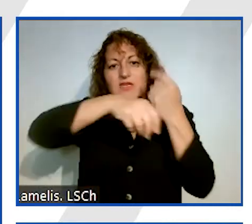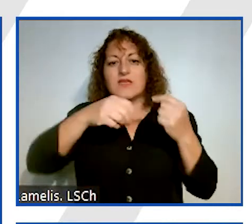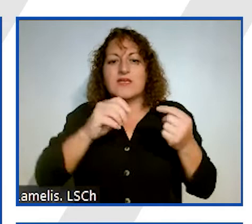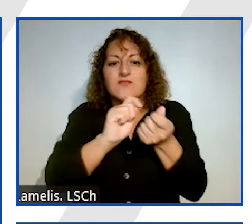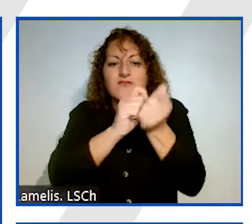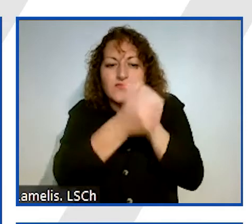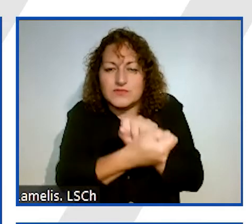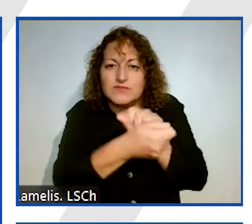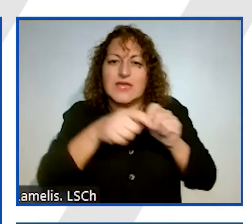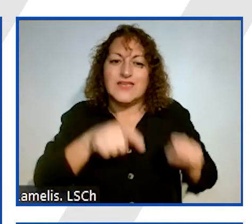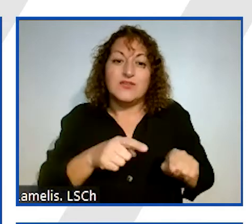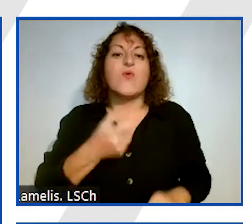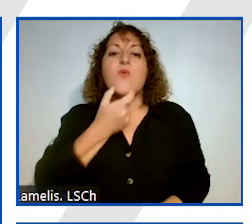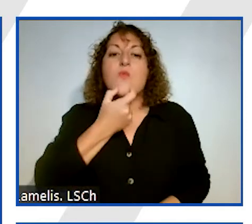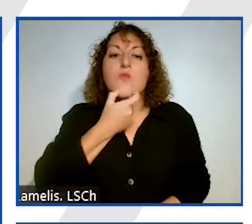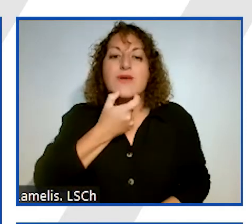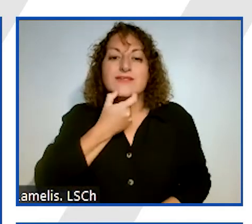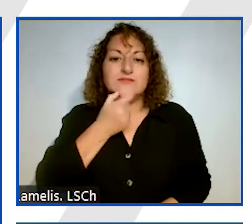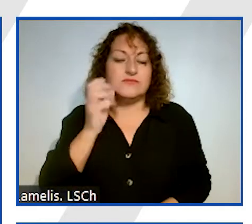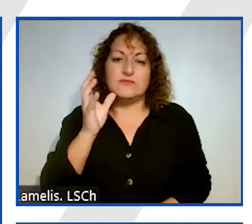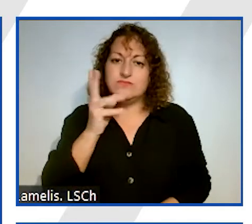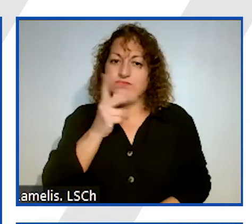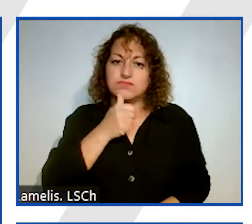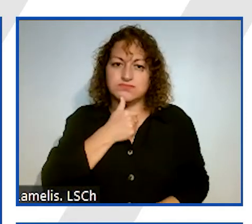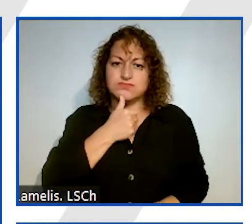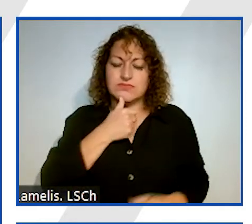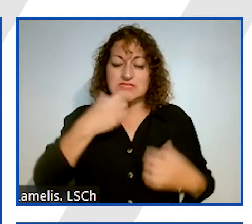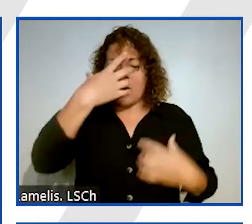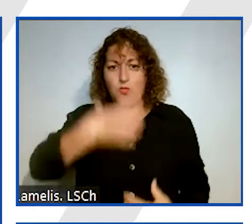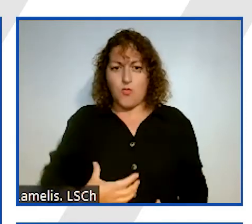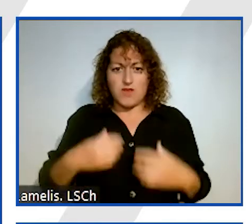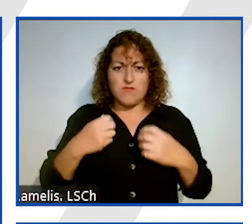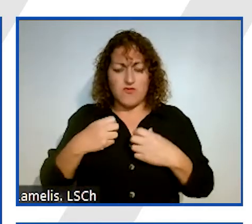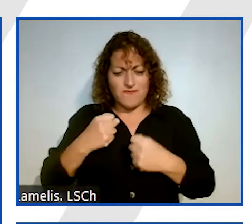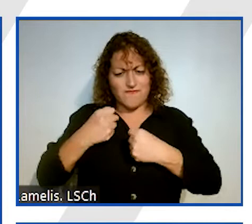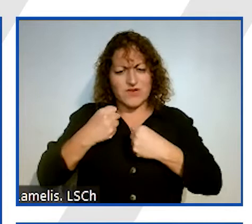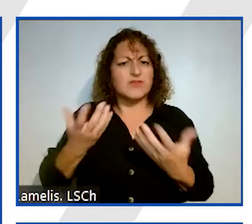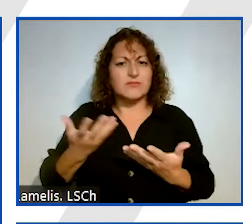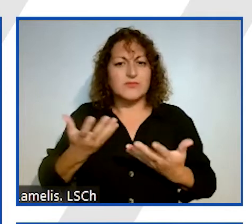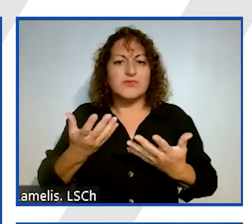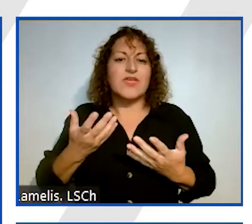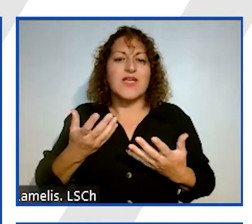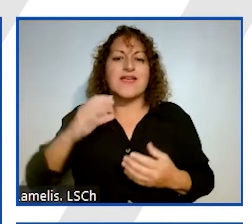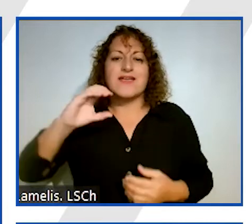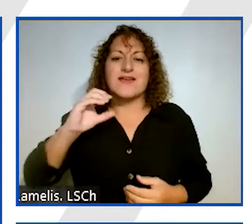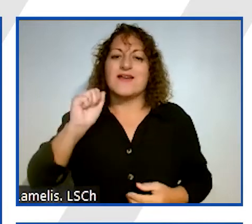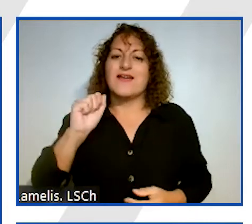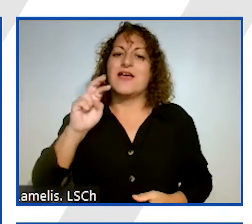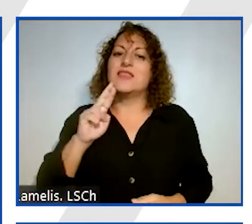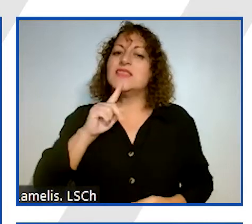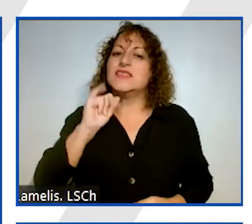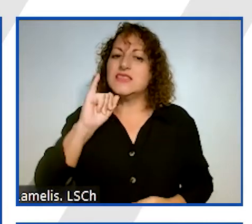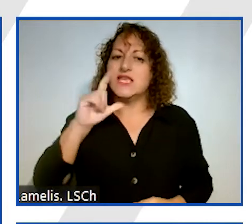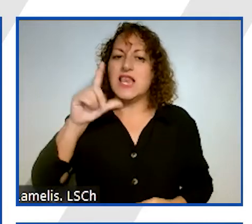óseo, no tienen huesos. Y todo su soporte esquelético lo hacen a través de cartílago. El cartílago que tenemos en la oreja, tóquense